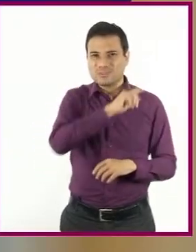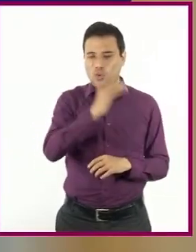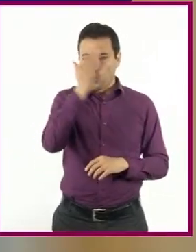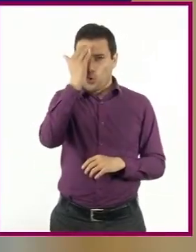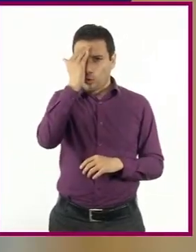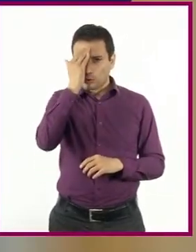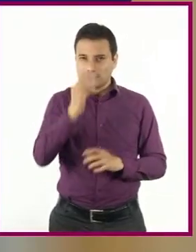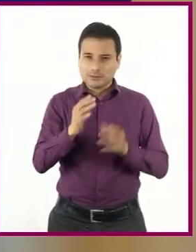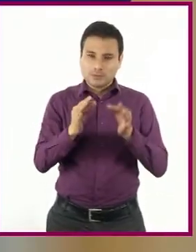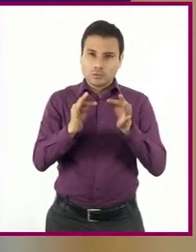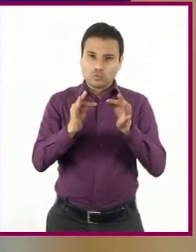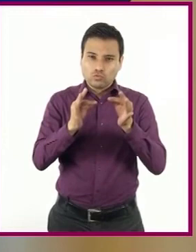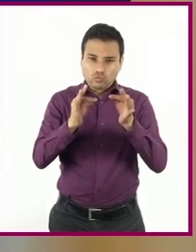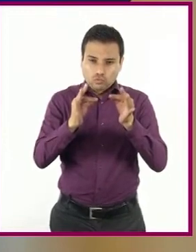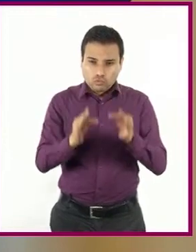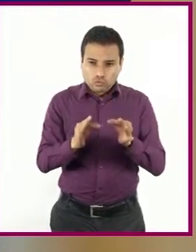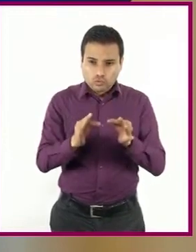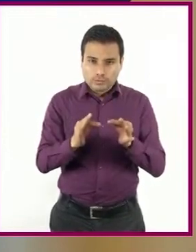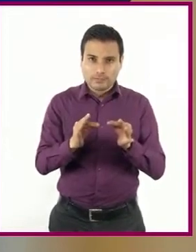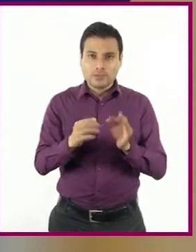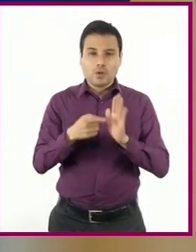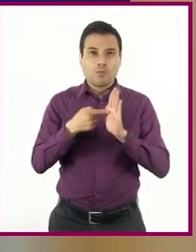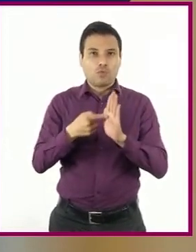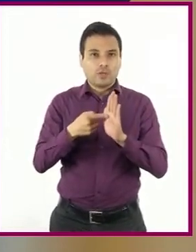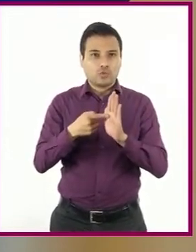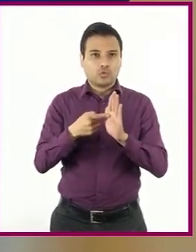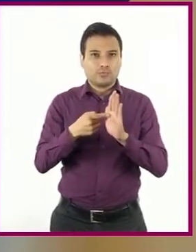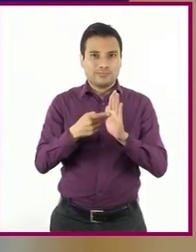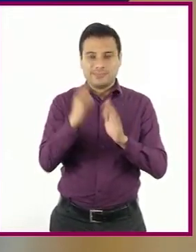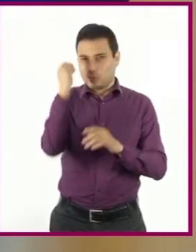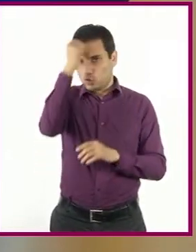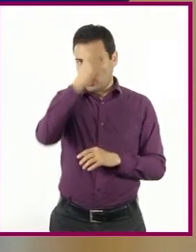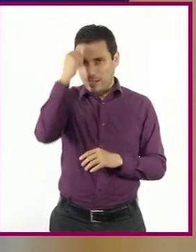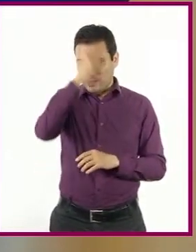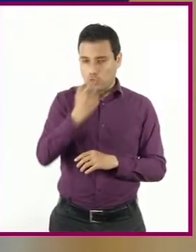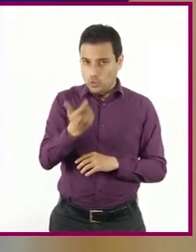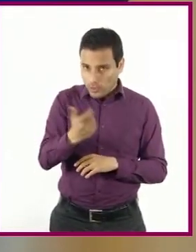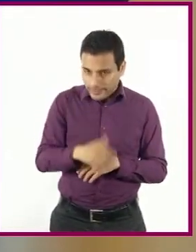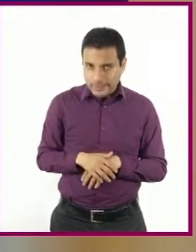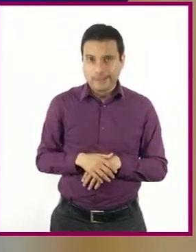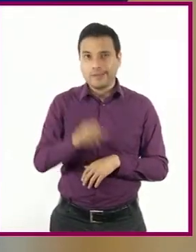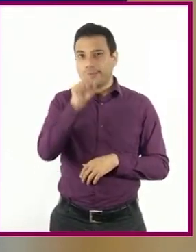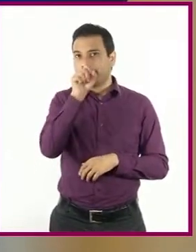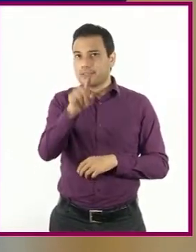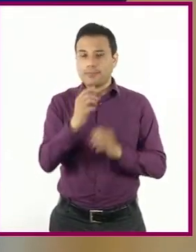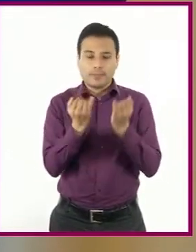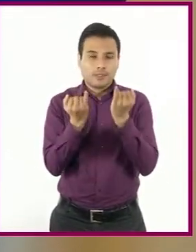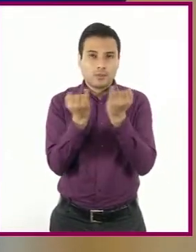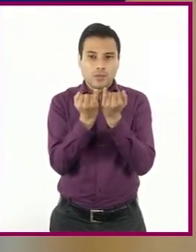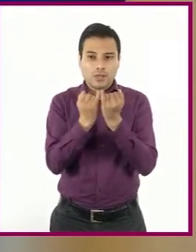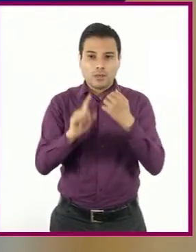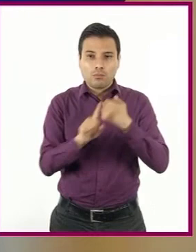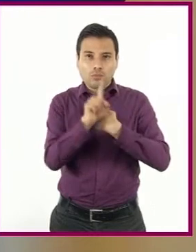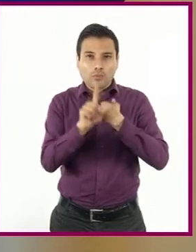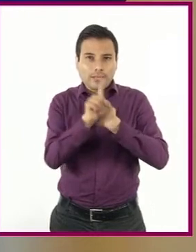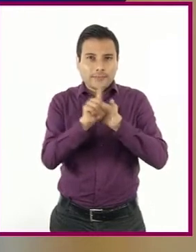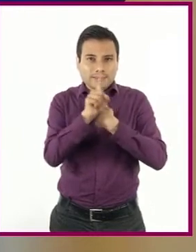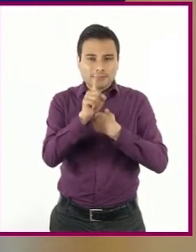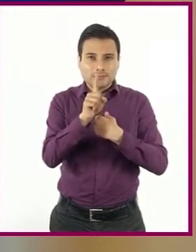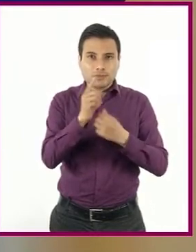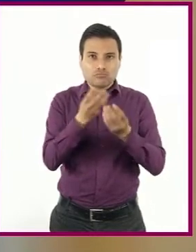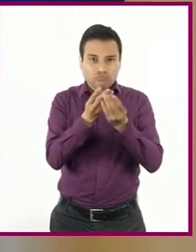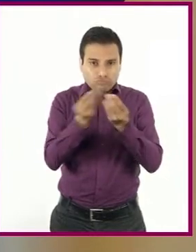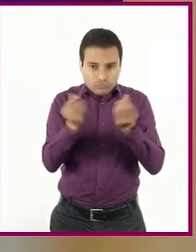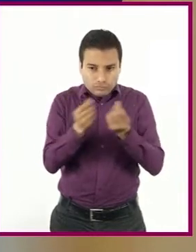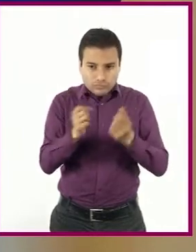y cuantitativamente modelos que surjan de la teoría económica y para la resolución de problemas de optimización